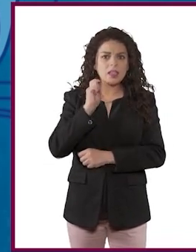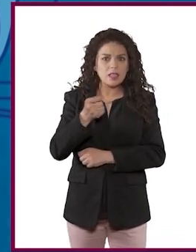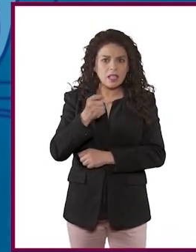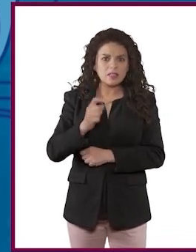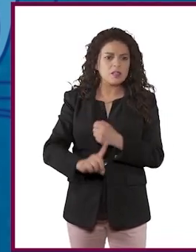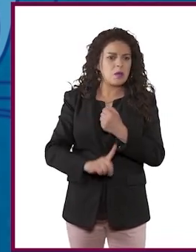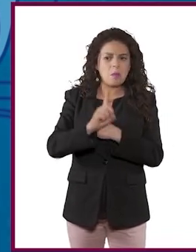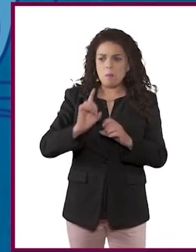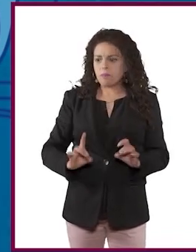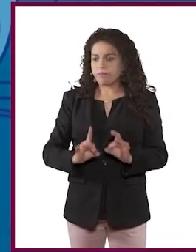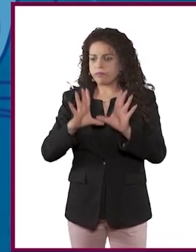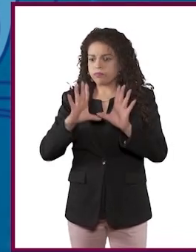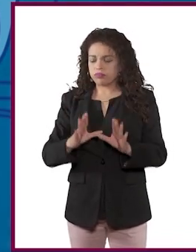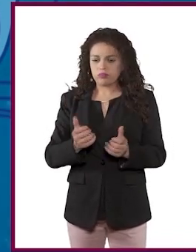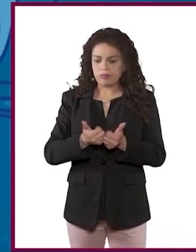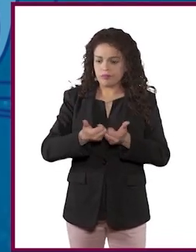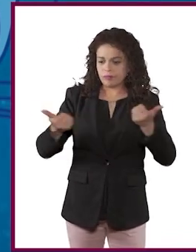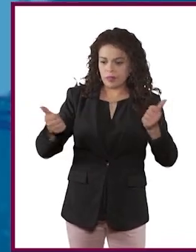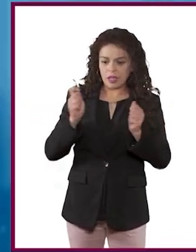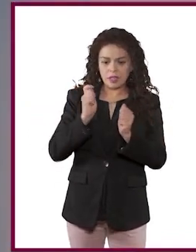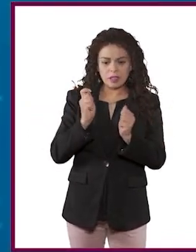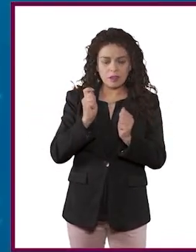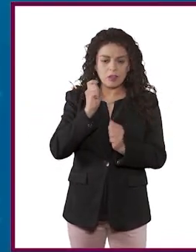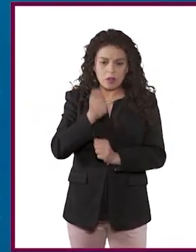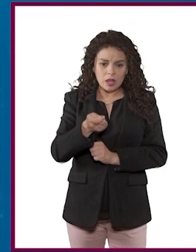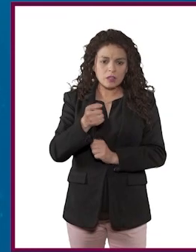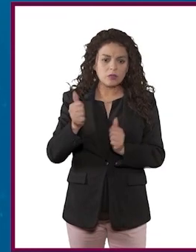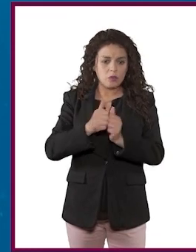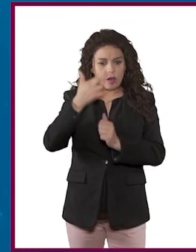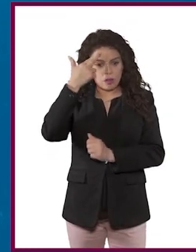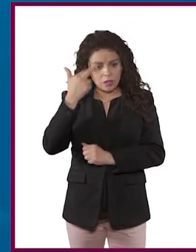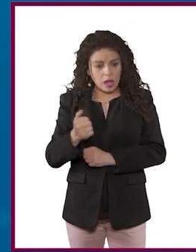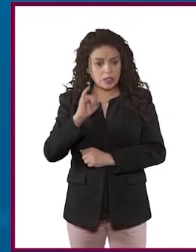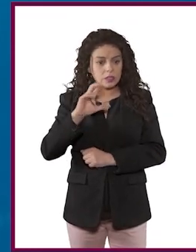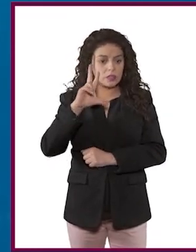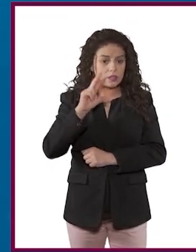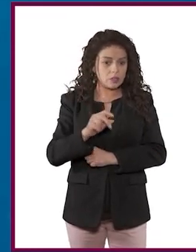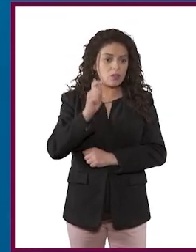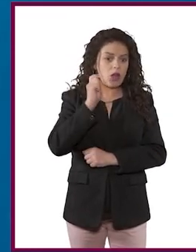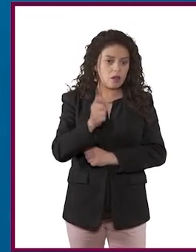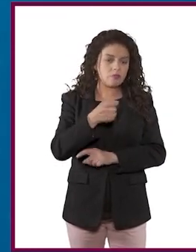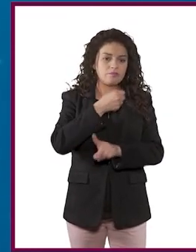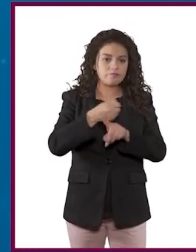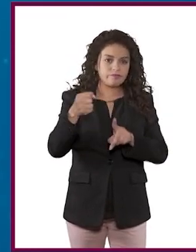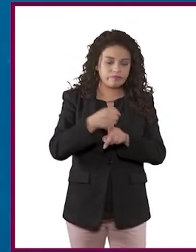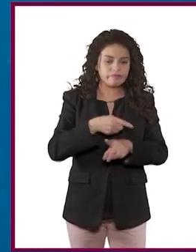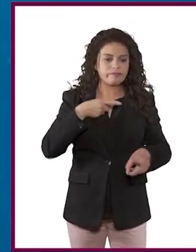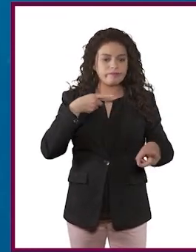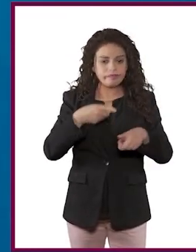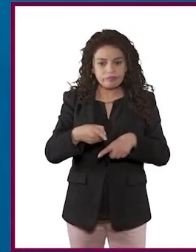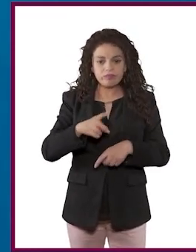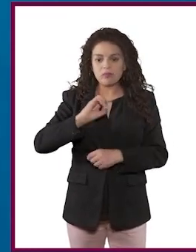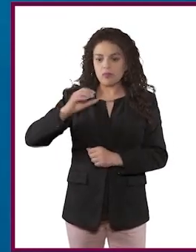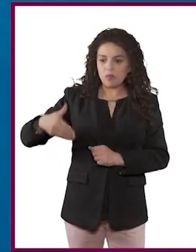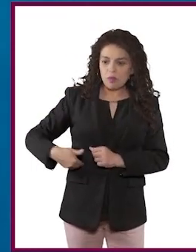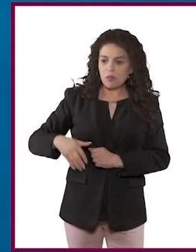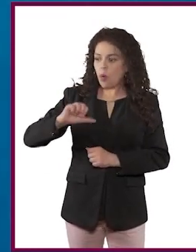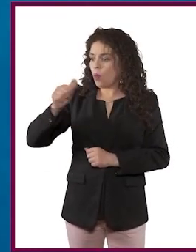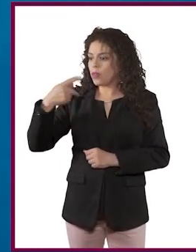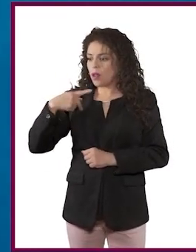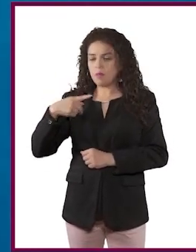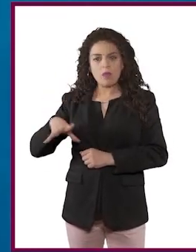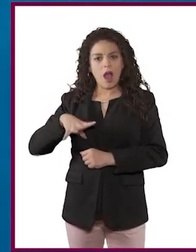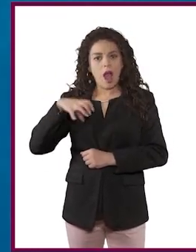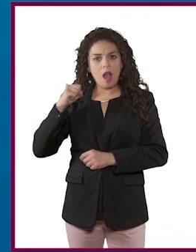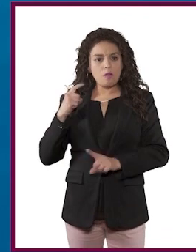que se aparta de lo razonable mediante el cual una persona es agredida, amenazada, humillada o lesionada por